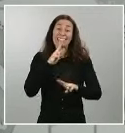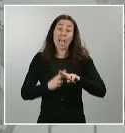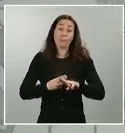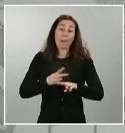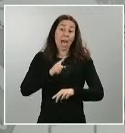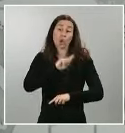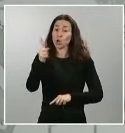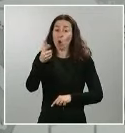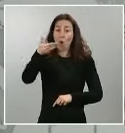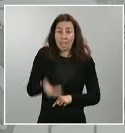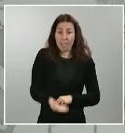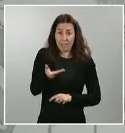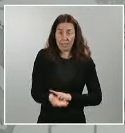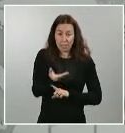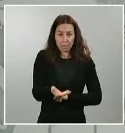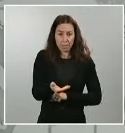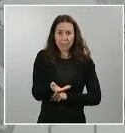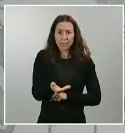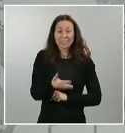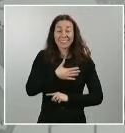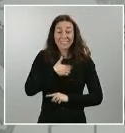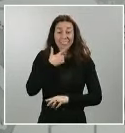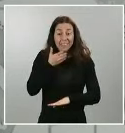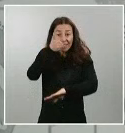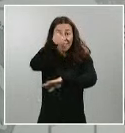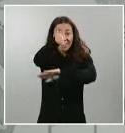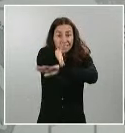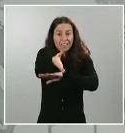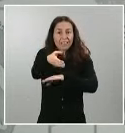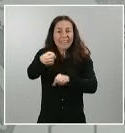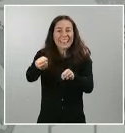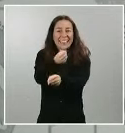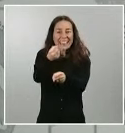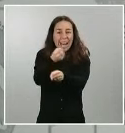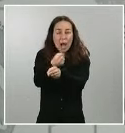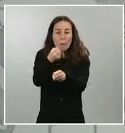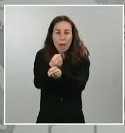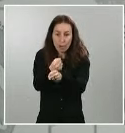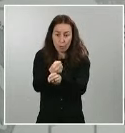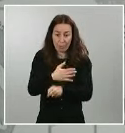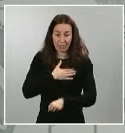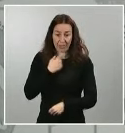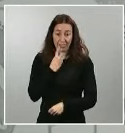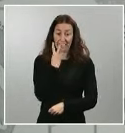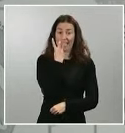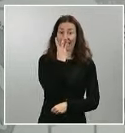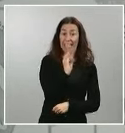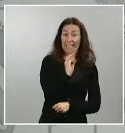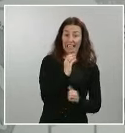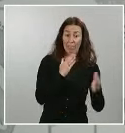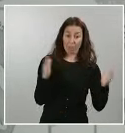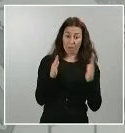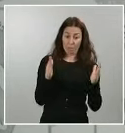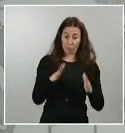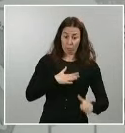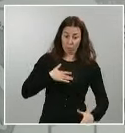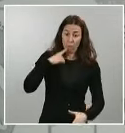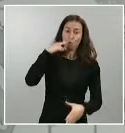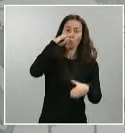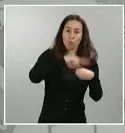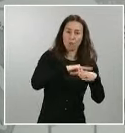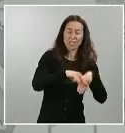no tendrán que desplazarse a sus centros de trabajo desde el lunes 30 de marzo, es decir, pasado mañana, hasta el